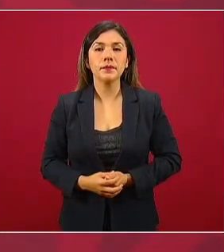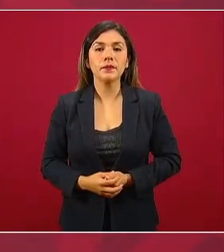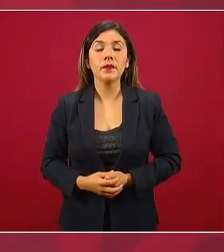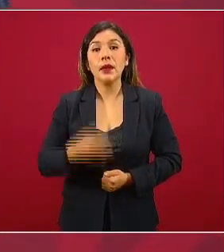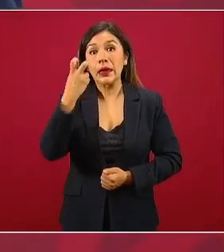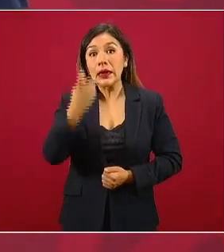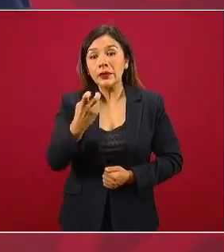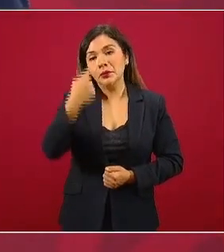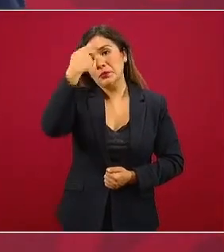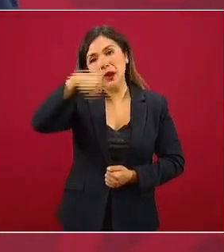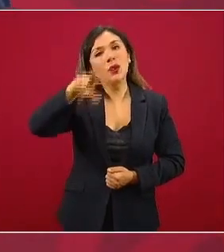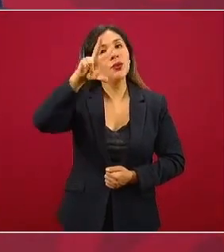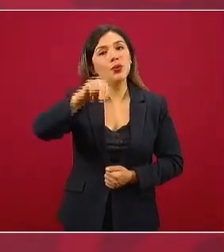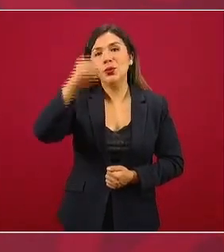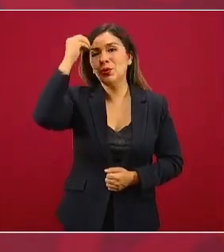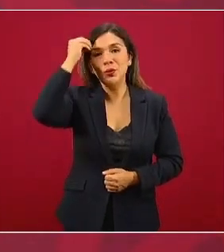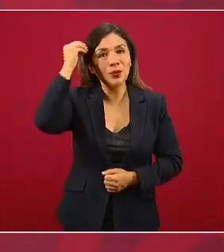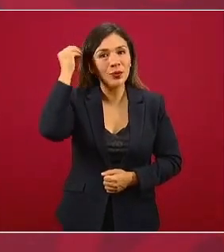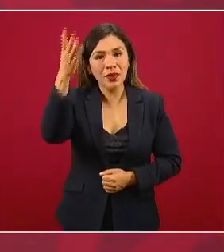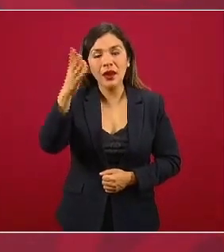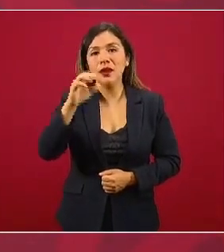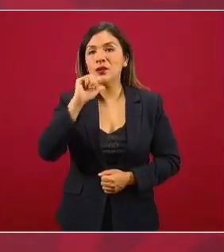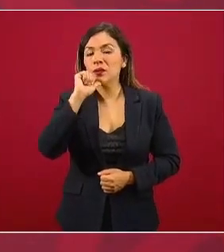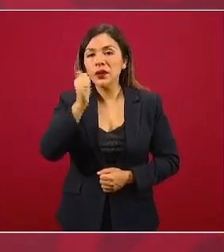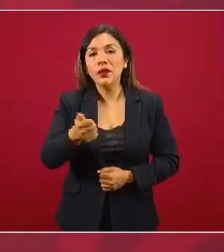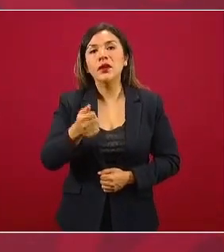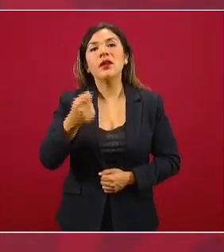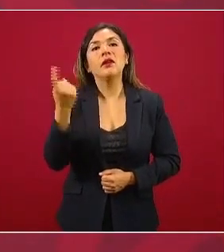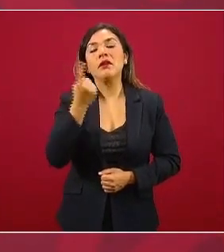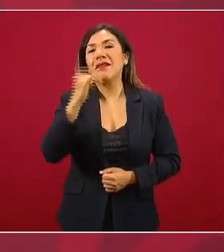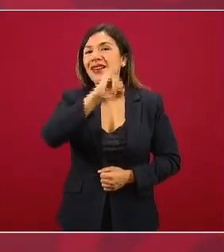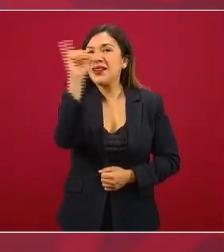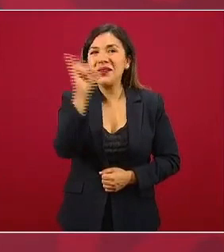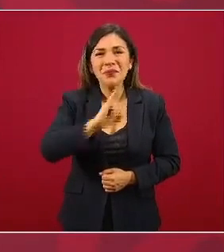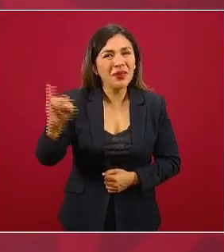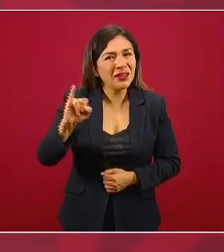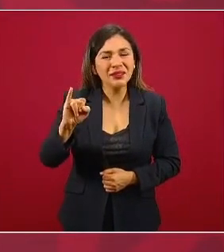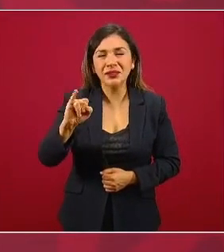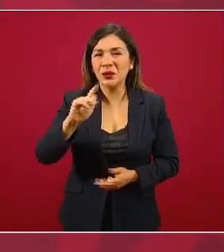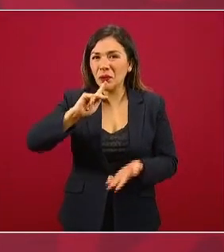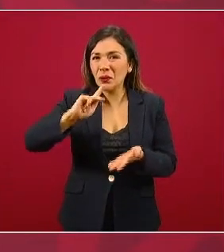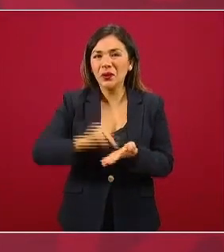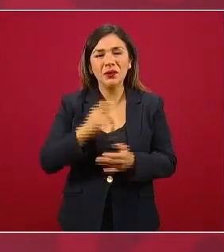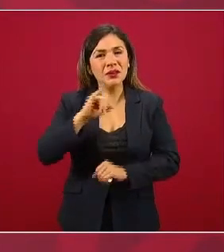no olvidemos y que nunca jamás